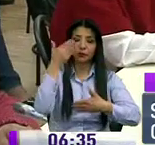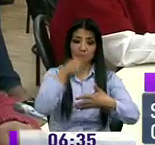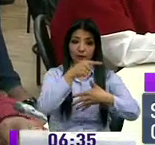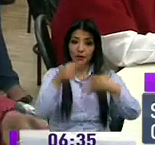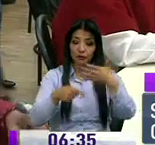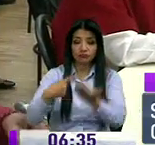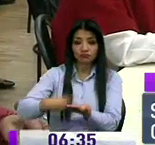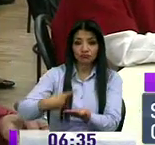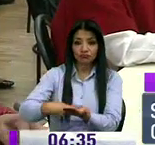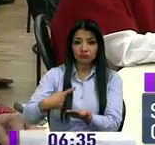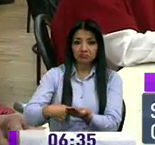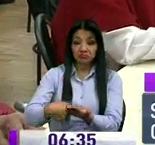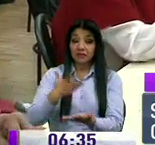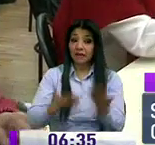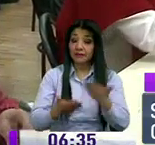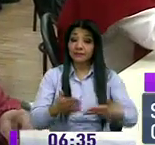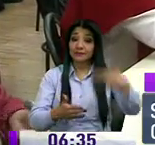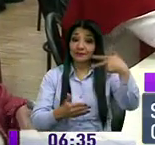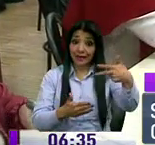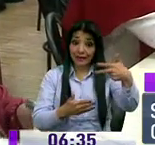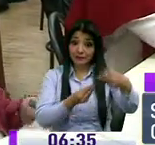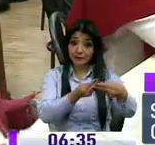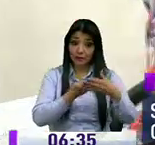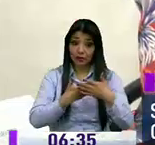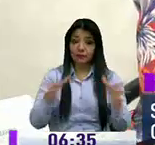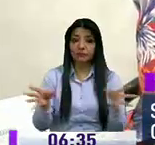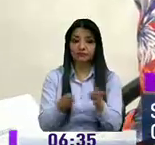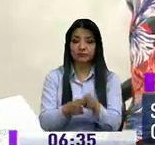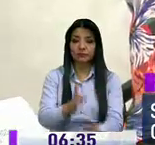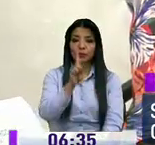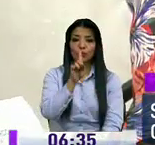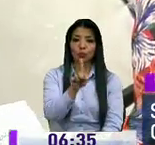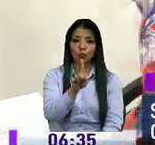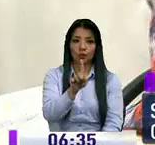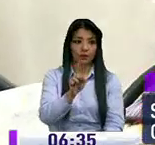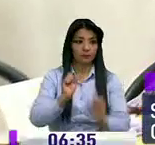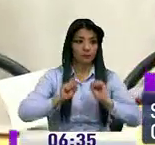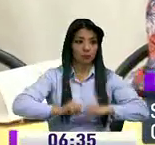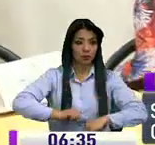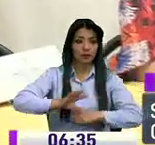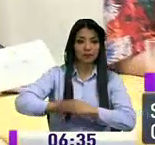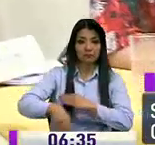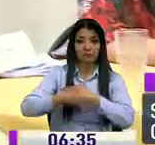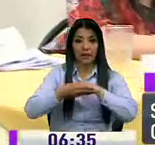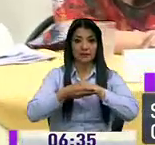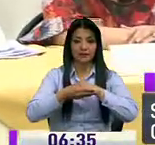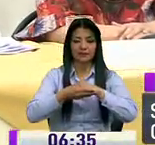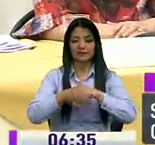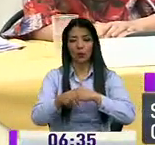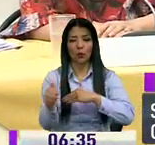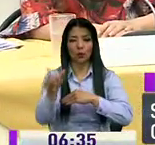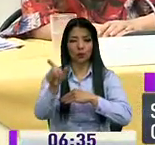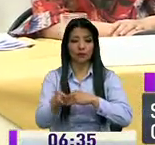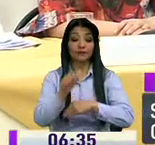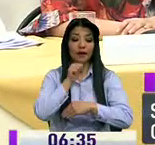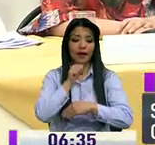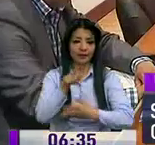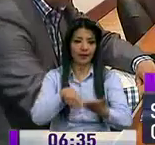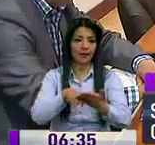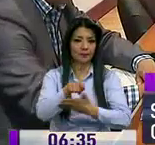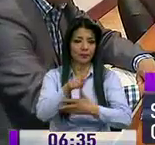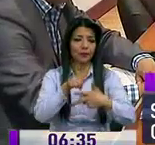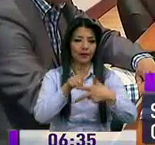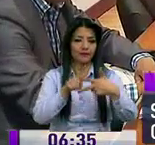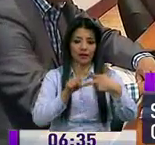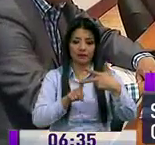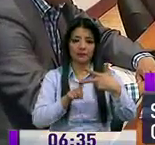podrían unificar en un solo trámite e informe ambas solicitudes e incluso sumar un tercer pedido que aún está pendiente por ser